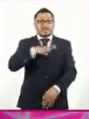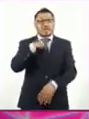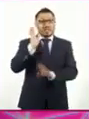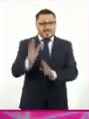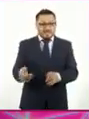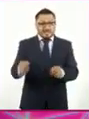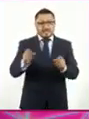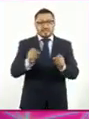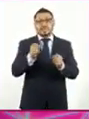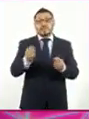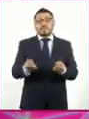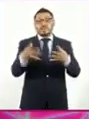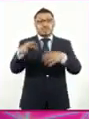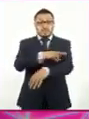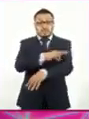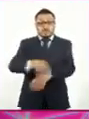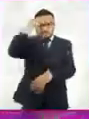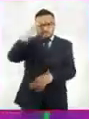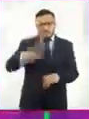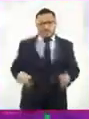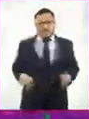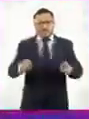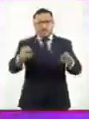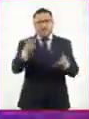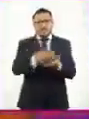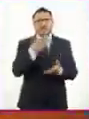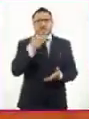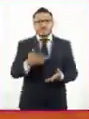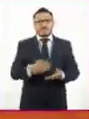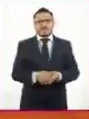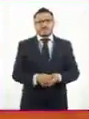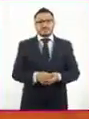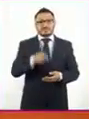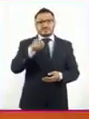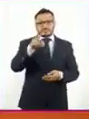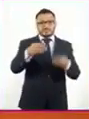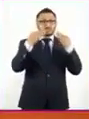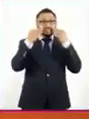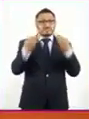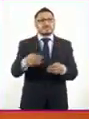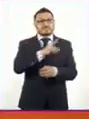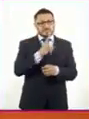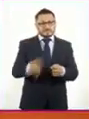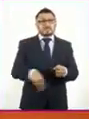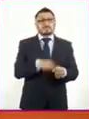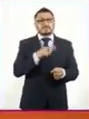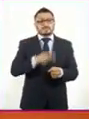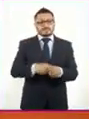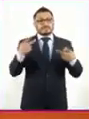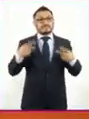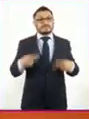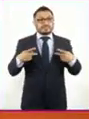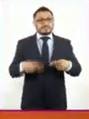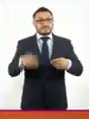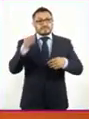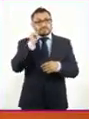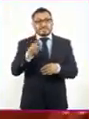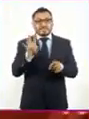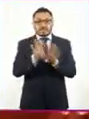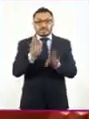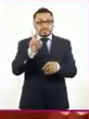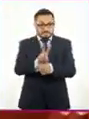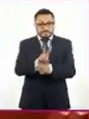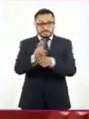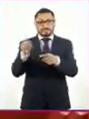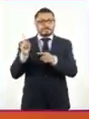las medidas adecuadas para cortar los cuadernos. Como pudimos ver, normalmente hay personas que se encuentran observando